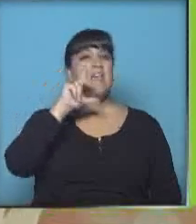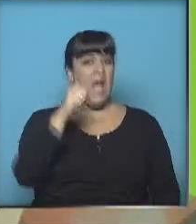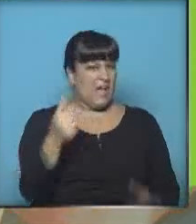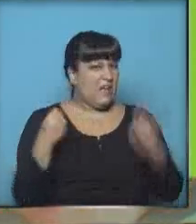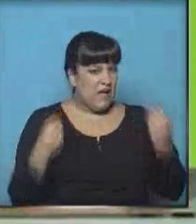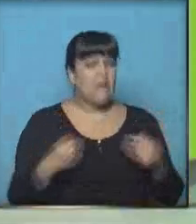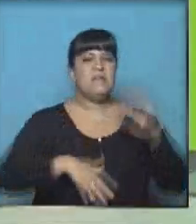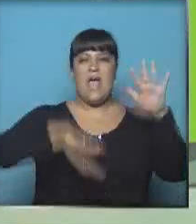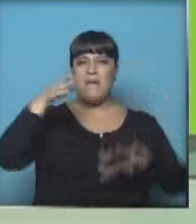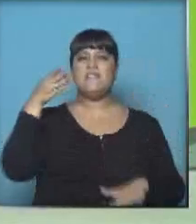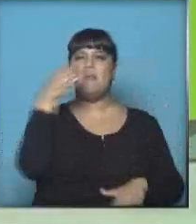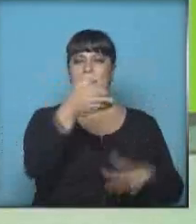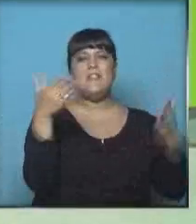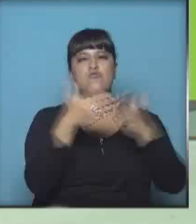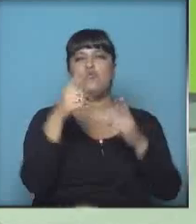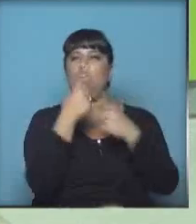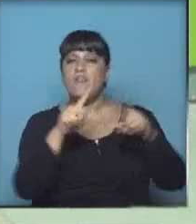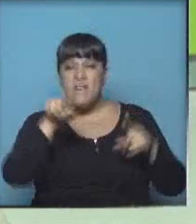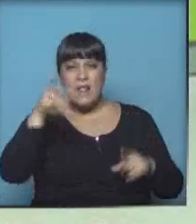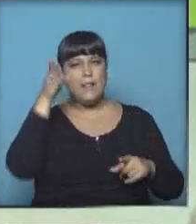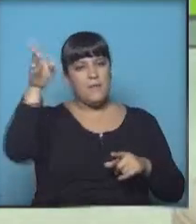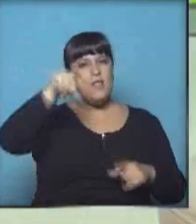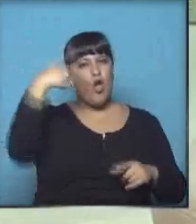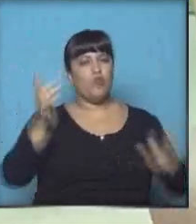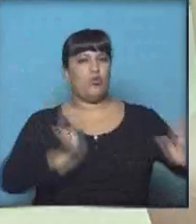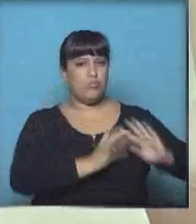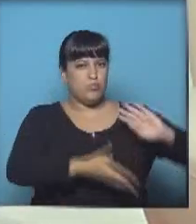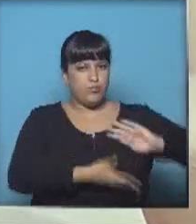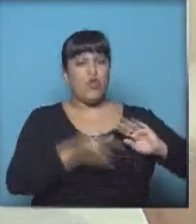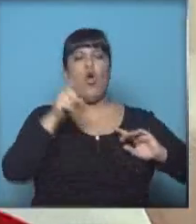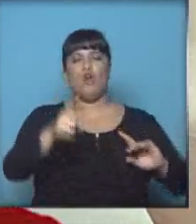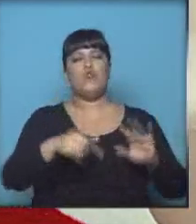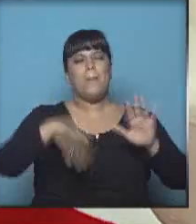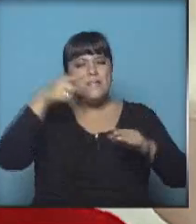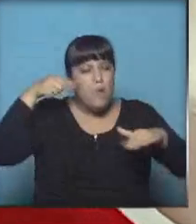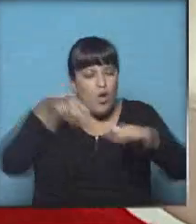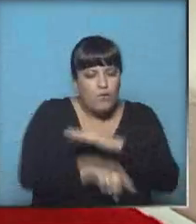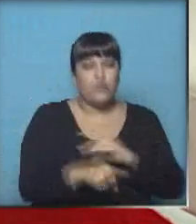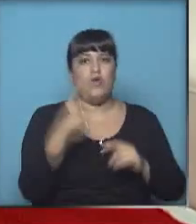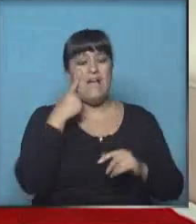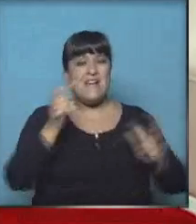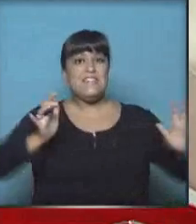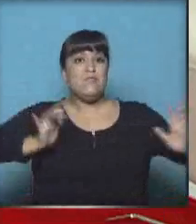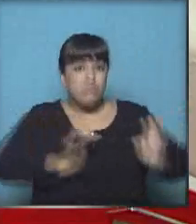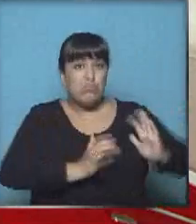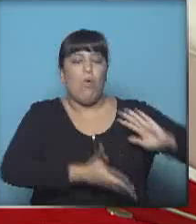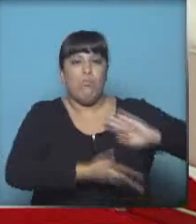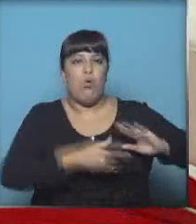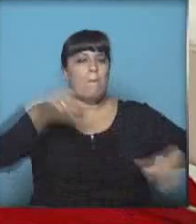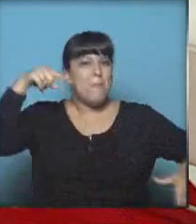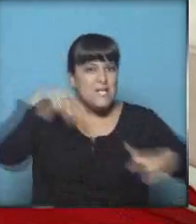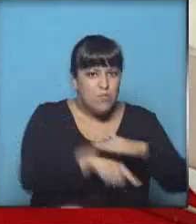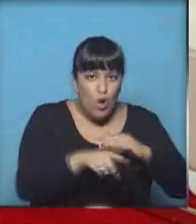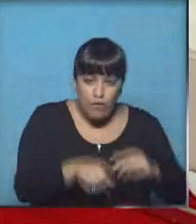veces solicitamos un estudio complementario que es una mamografía con compresión focalizada para ver si al comprimir un poco más cuando se hace